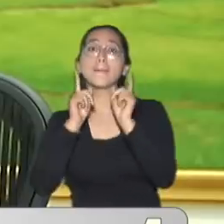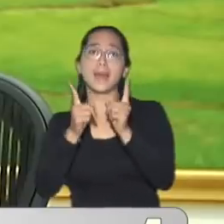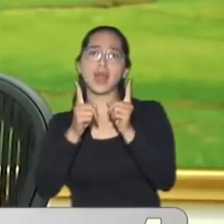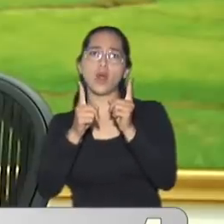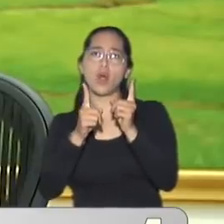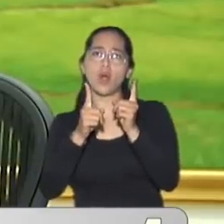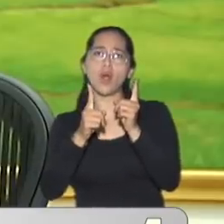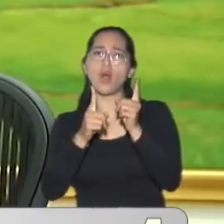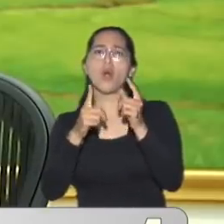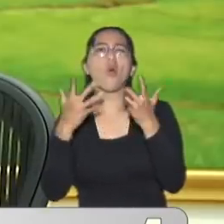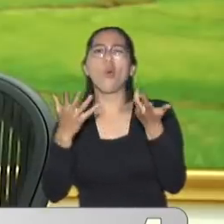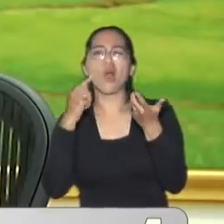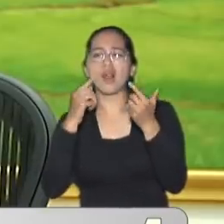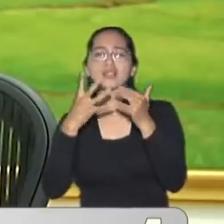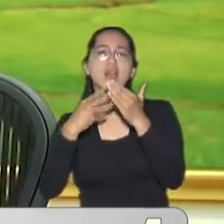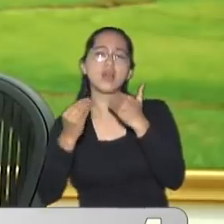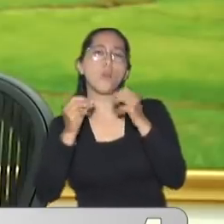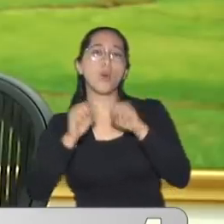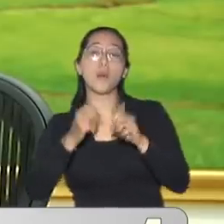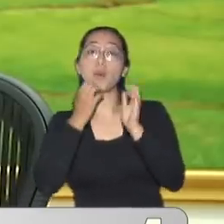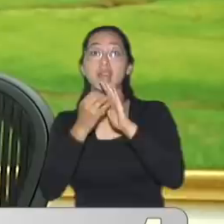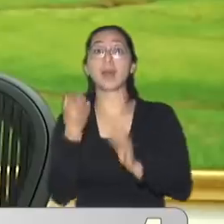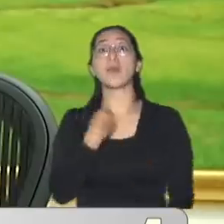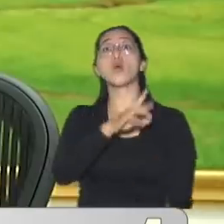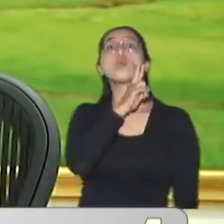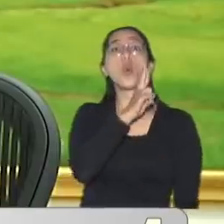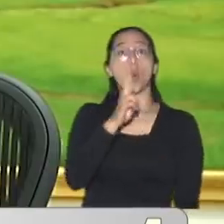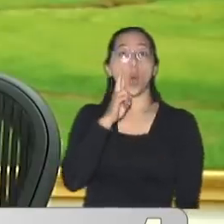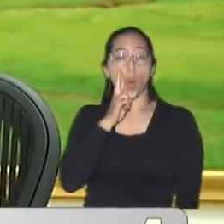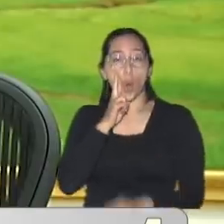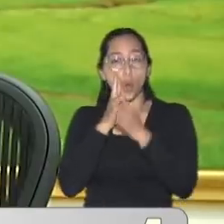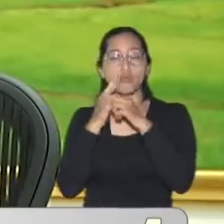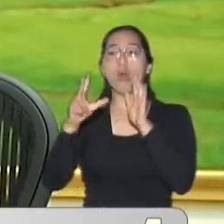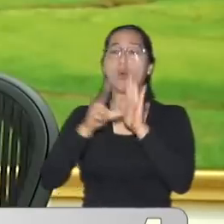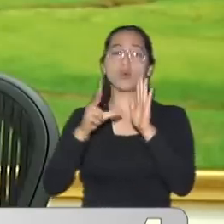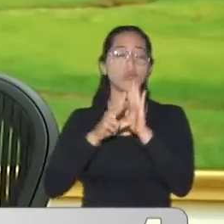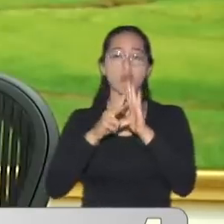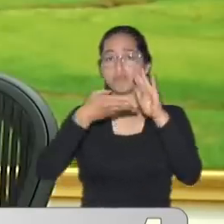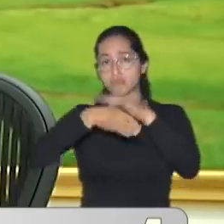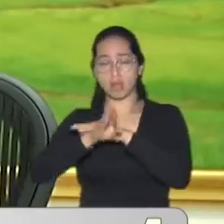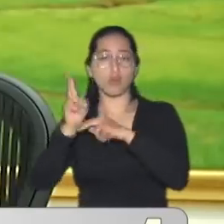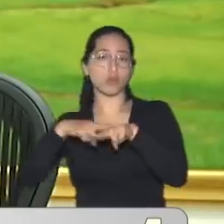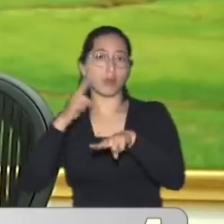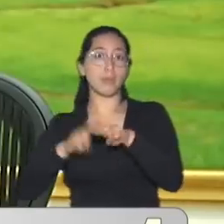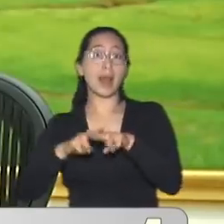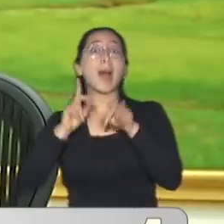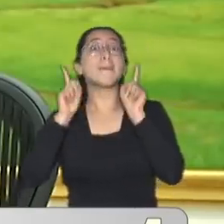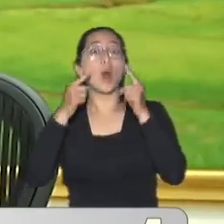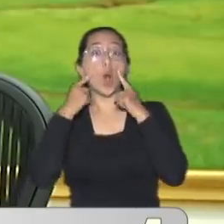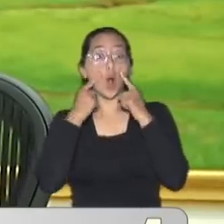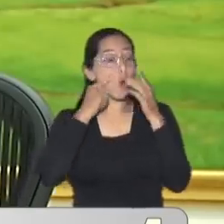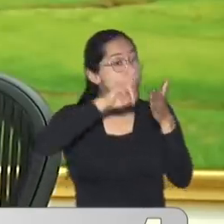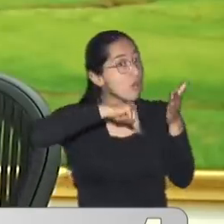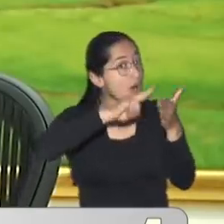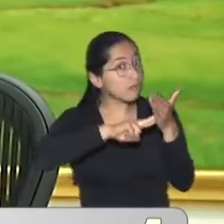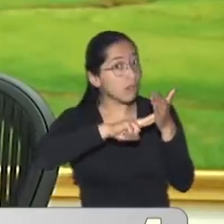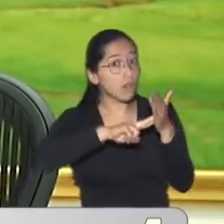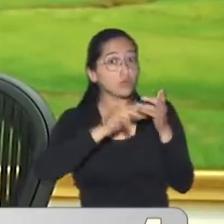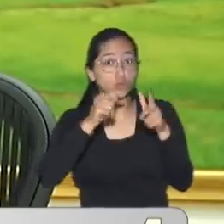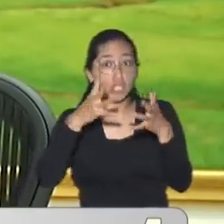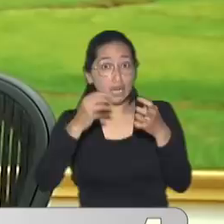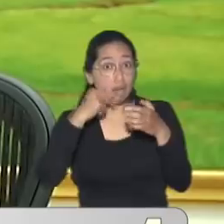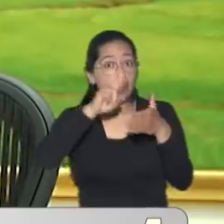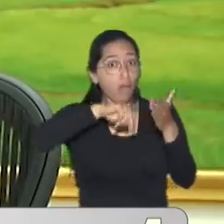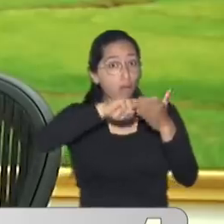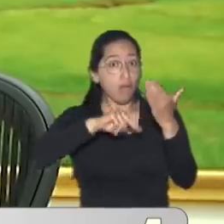excepciones. Excepción de restaurantes y hoteles en el pico y cédula, pero no en el toque de queda. El toque de queda de las 10